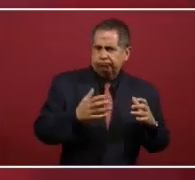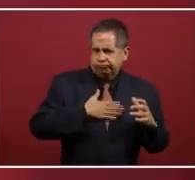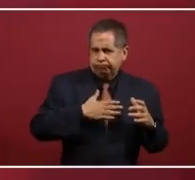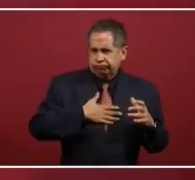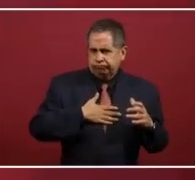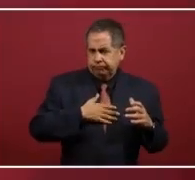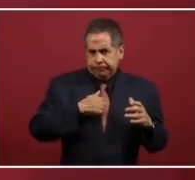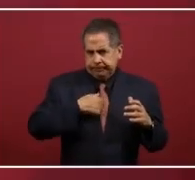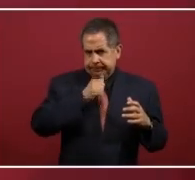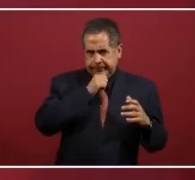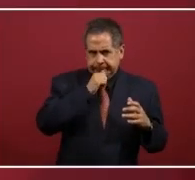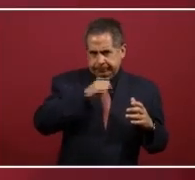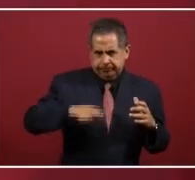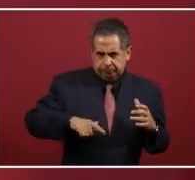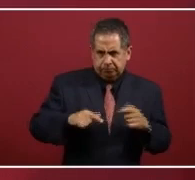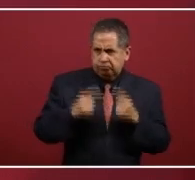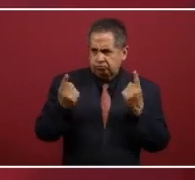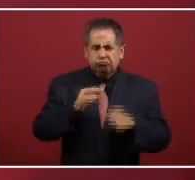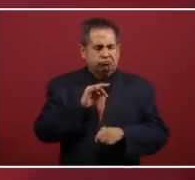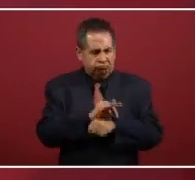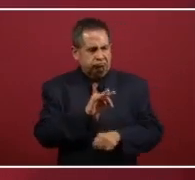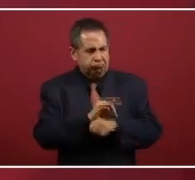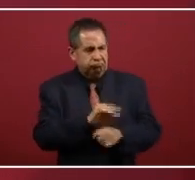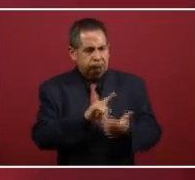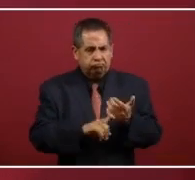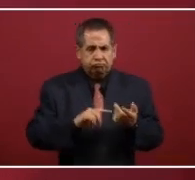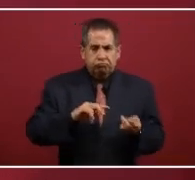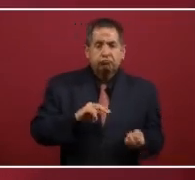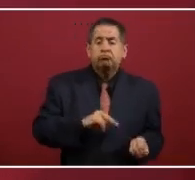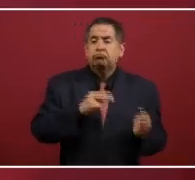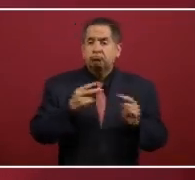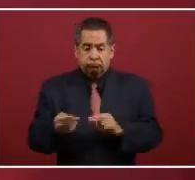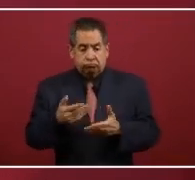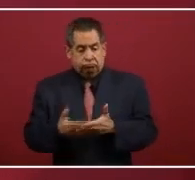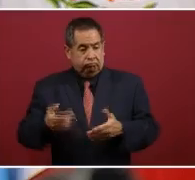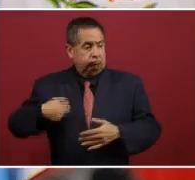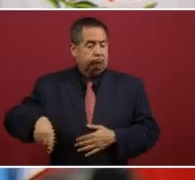también cuando hemos estado en el gobierno.